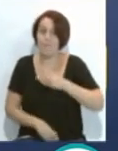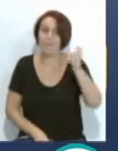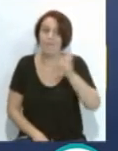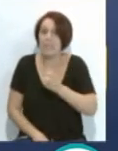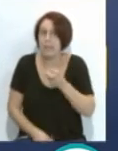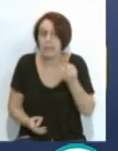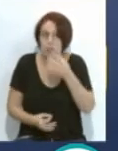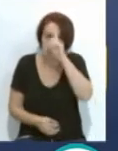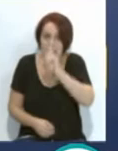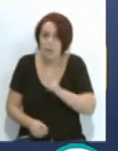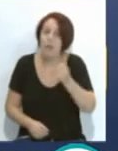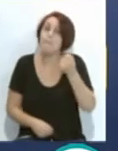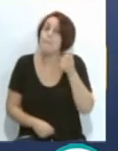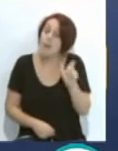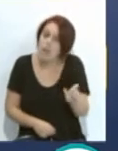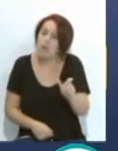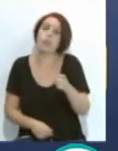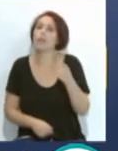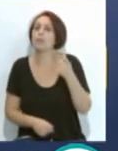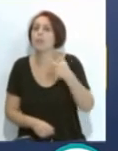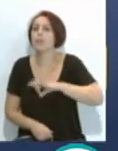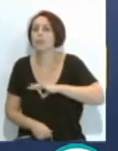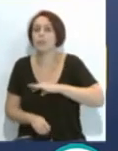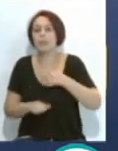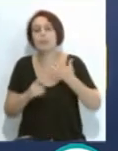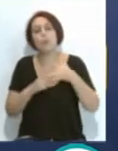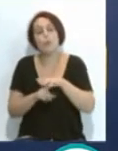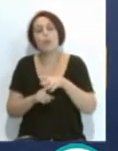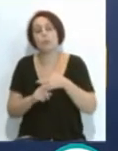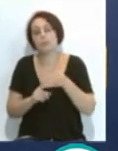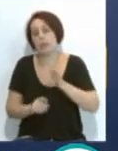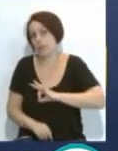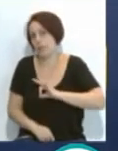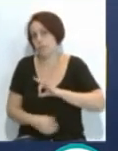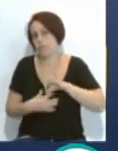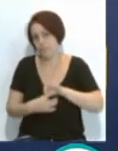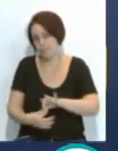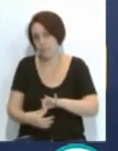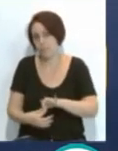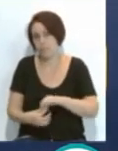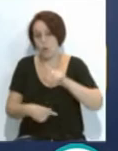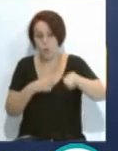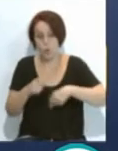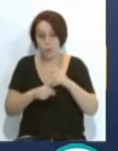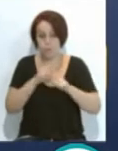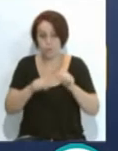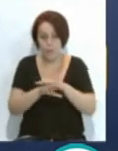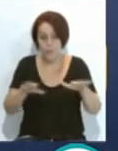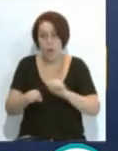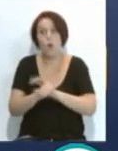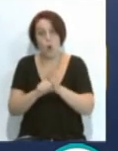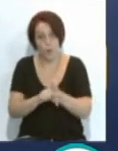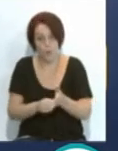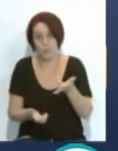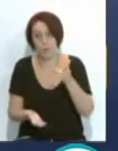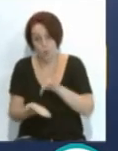de enero y con las circunstancias de enero. Después llega la pandemia, lleva el COVID,